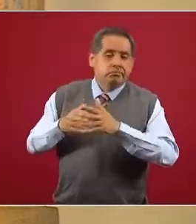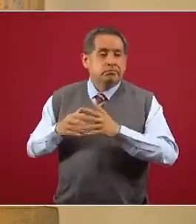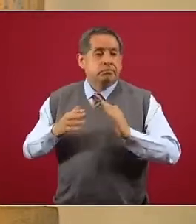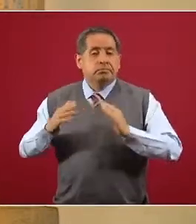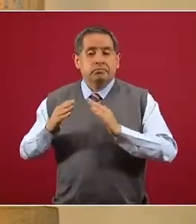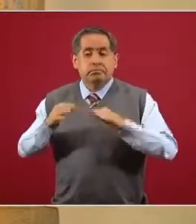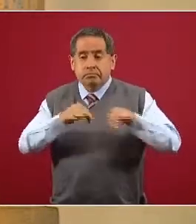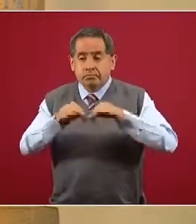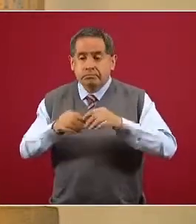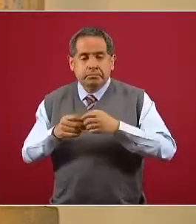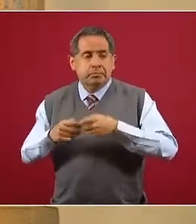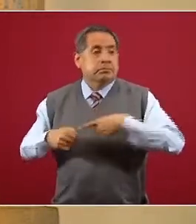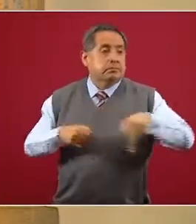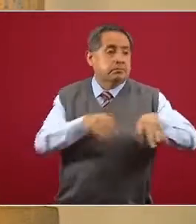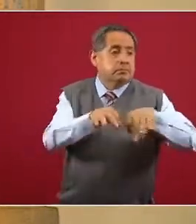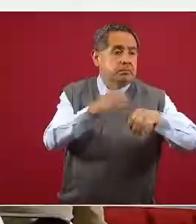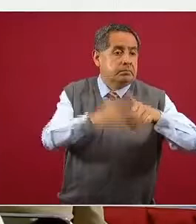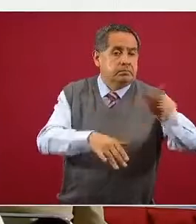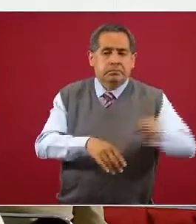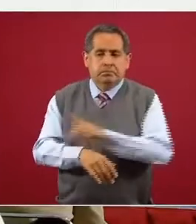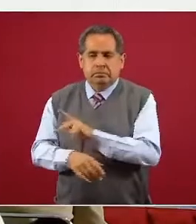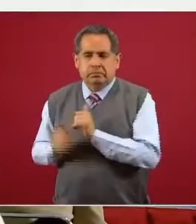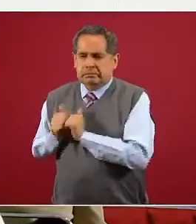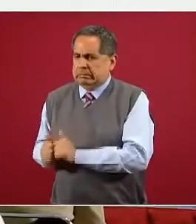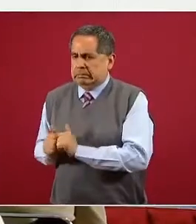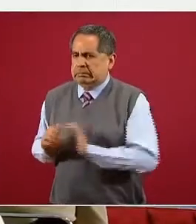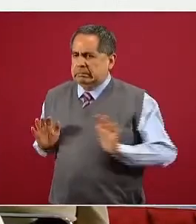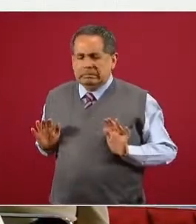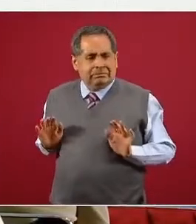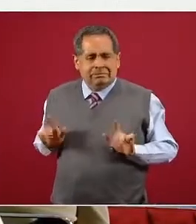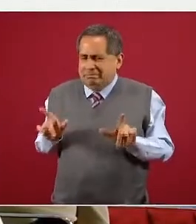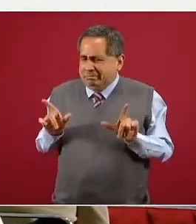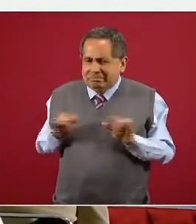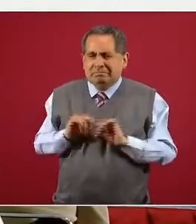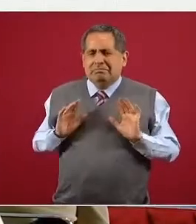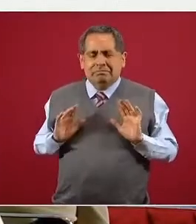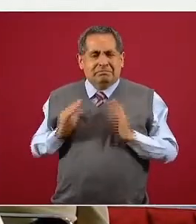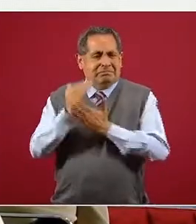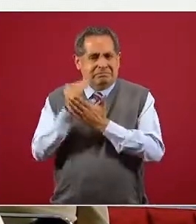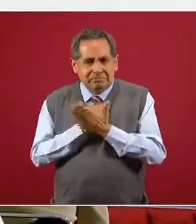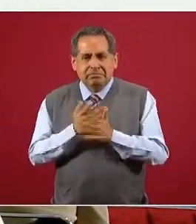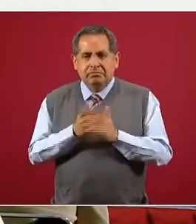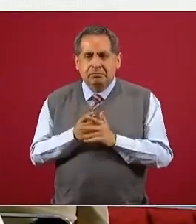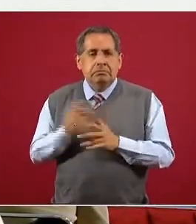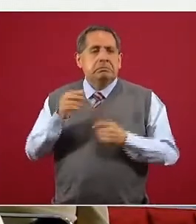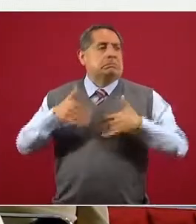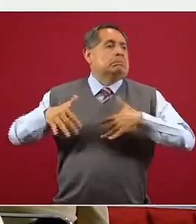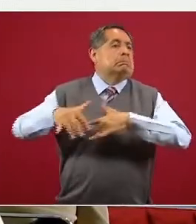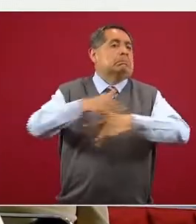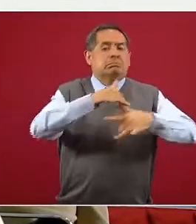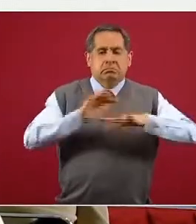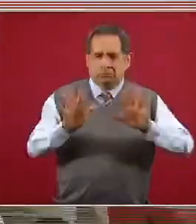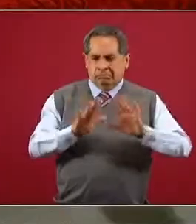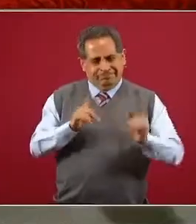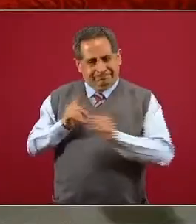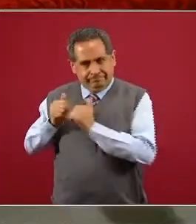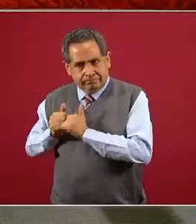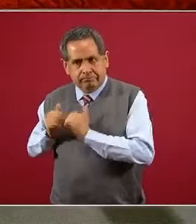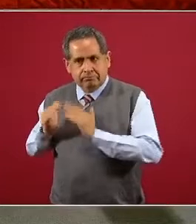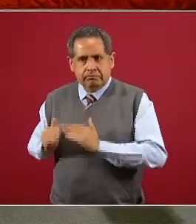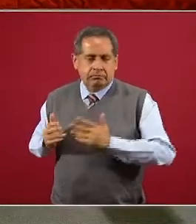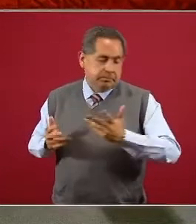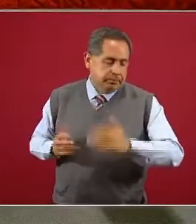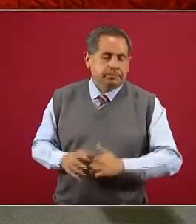a su casa, quédese en casa. Hay que hacer las actividades esenciales también propiamente de nuestras